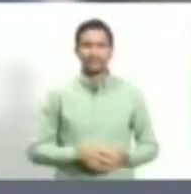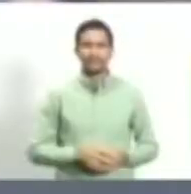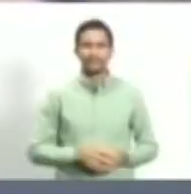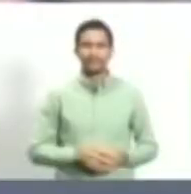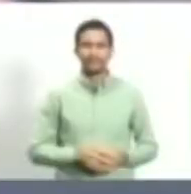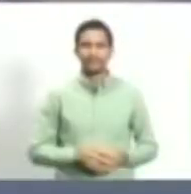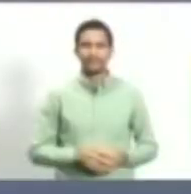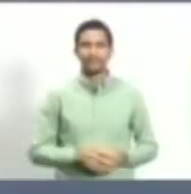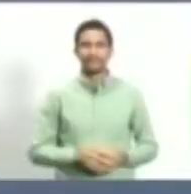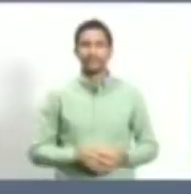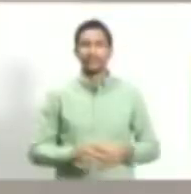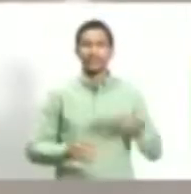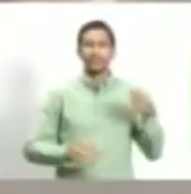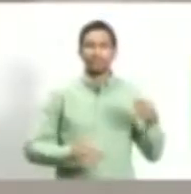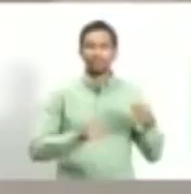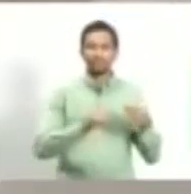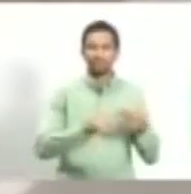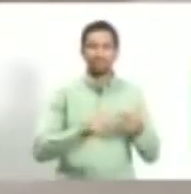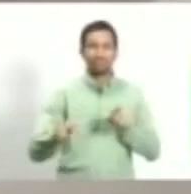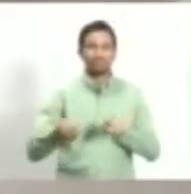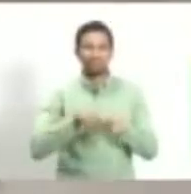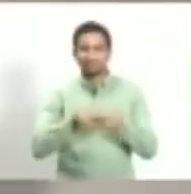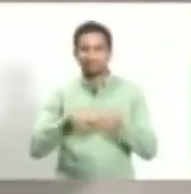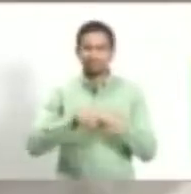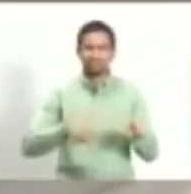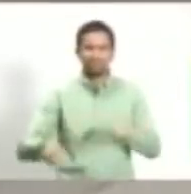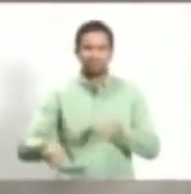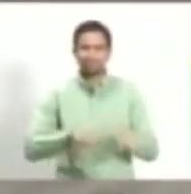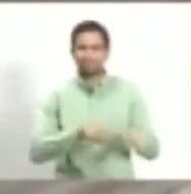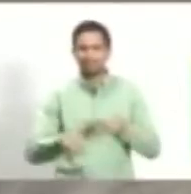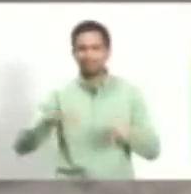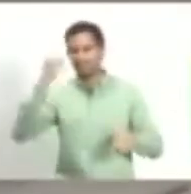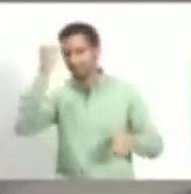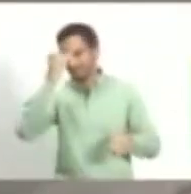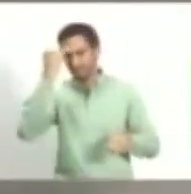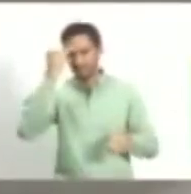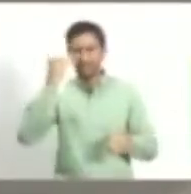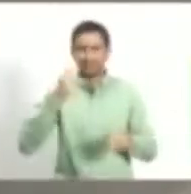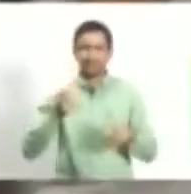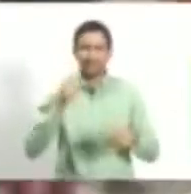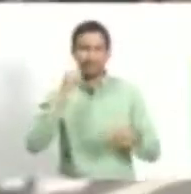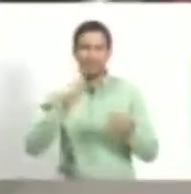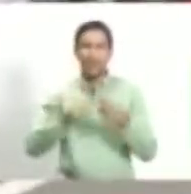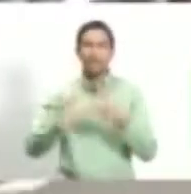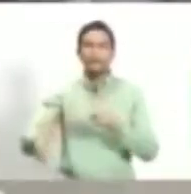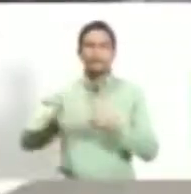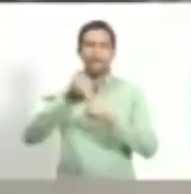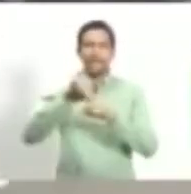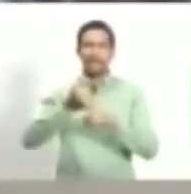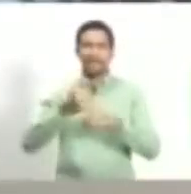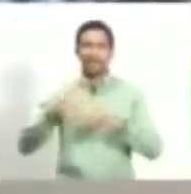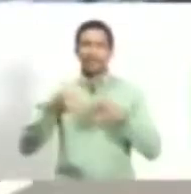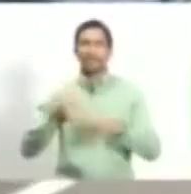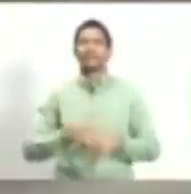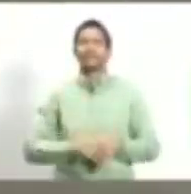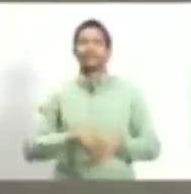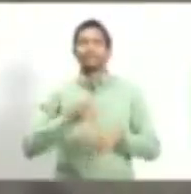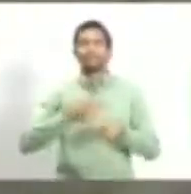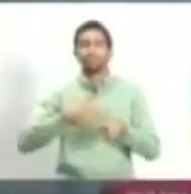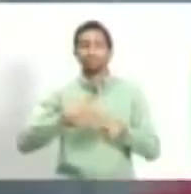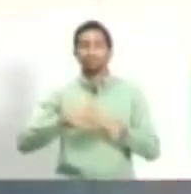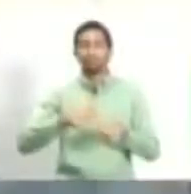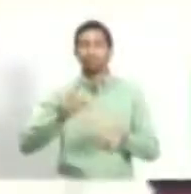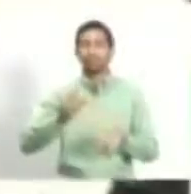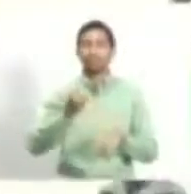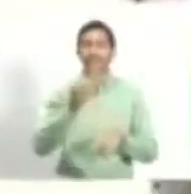El duelo entre el colombiano Nairo Quintana y el italiano Vincenzo Nibali, defensor del título, será el foco de atención de la edición número 100 del Giro de Italia